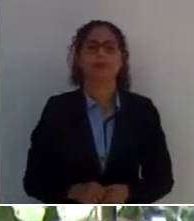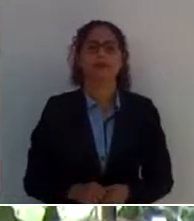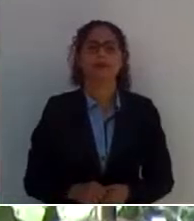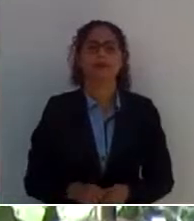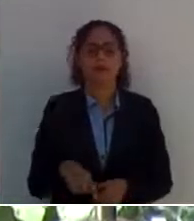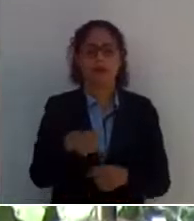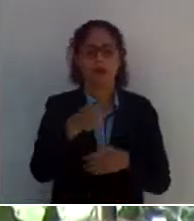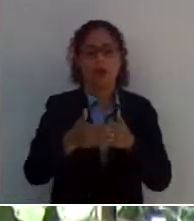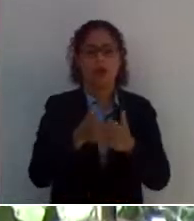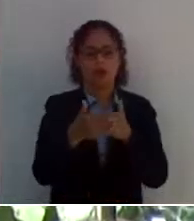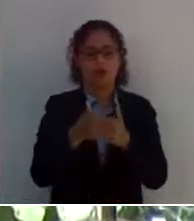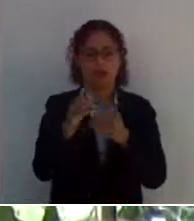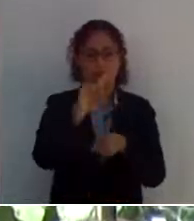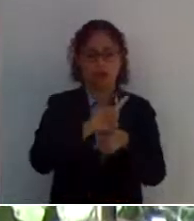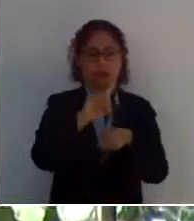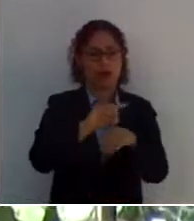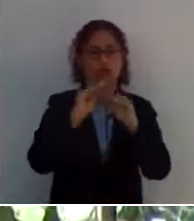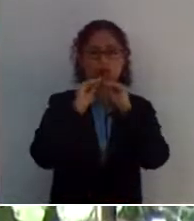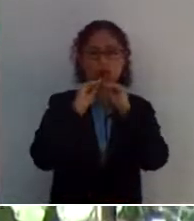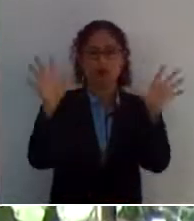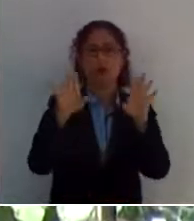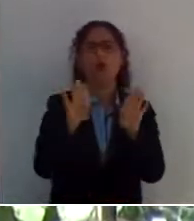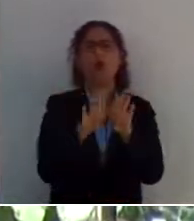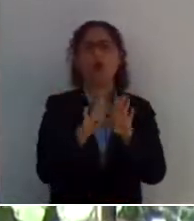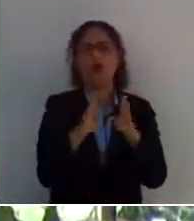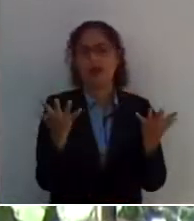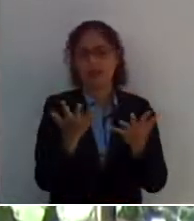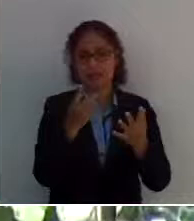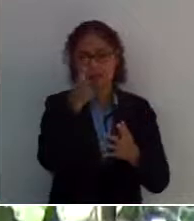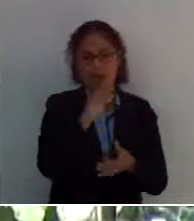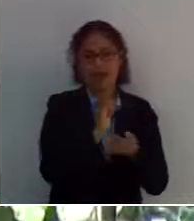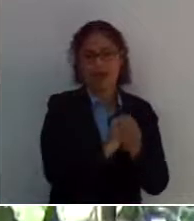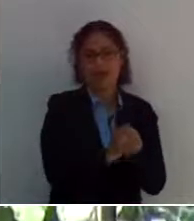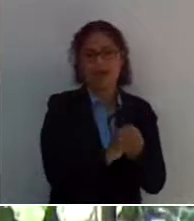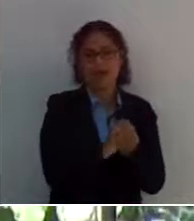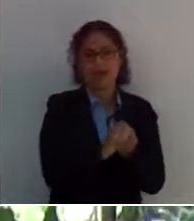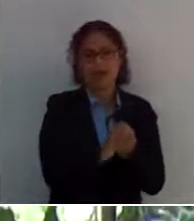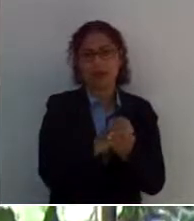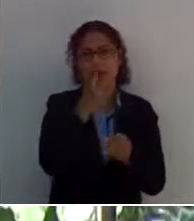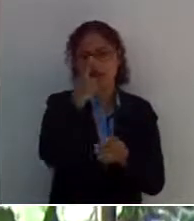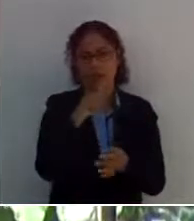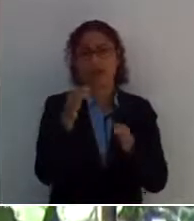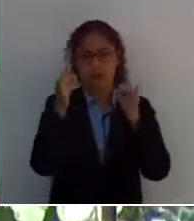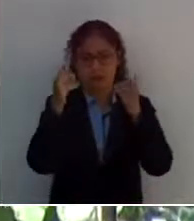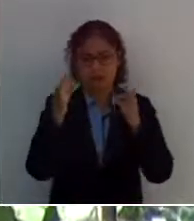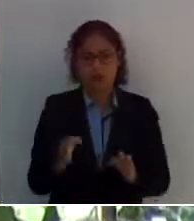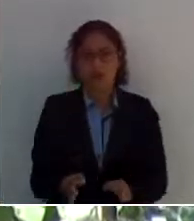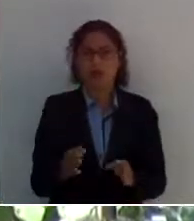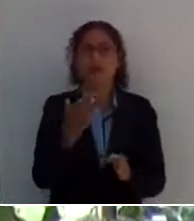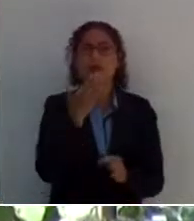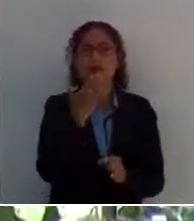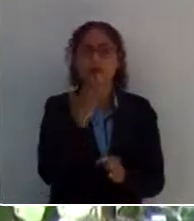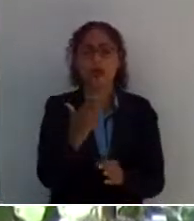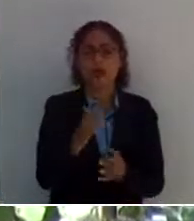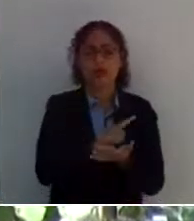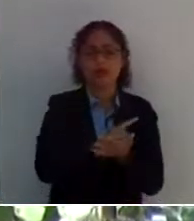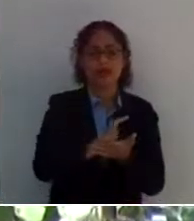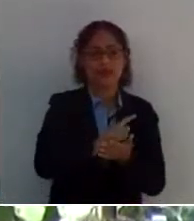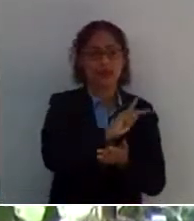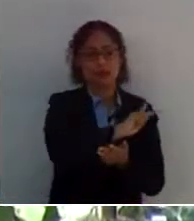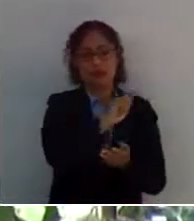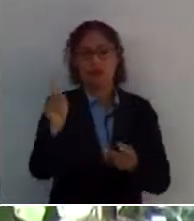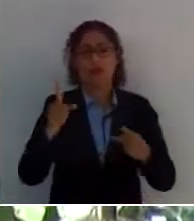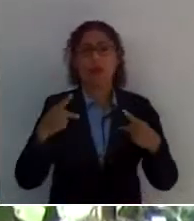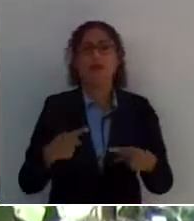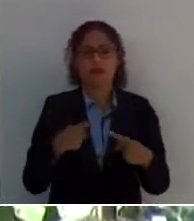En los próximos días daremos a conocer la forma en que se realizará dicha rifa para asegurarnos de que todos los elementos